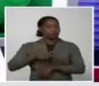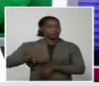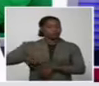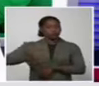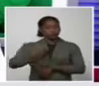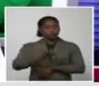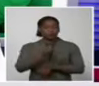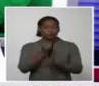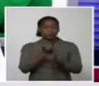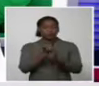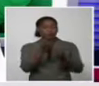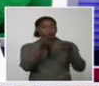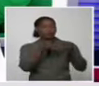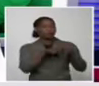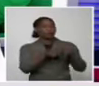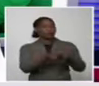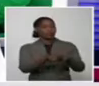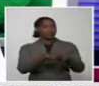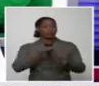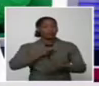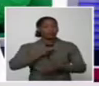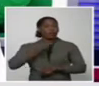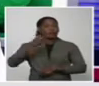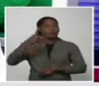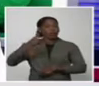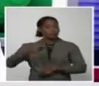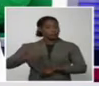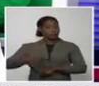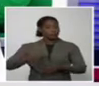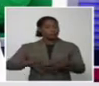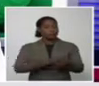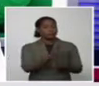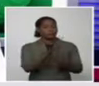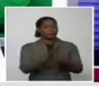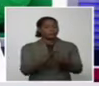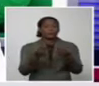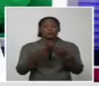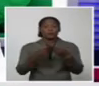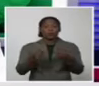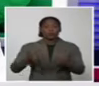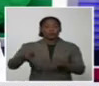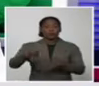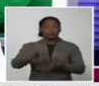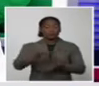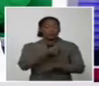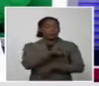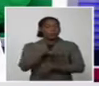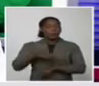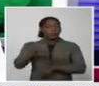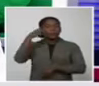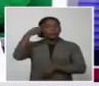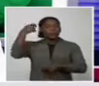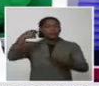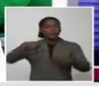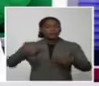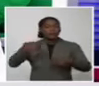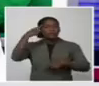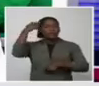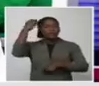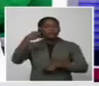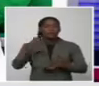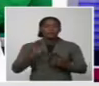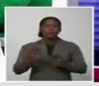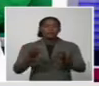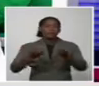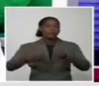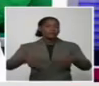indiscutiblemente es importante que nuestra población esté al tanto como ha estado hasta ahora, ¿no? Porque